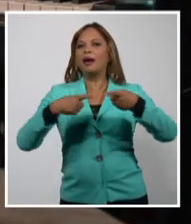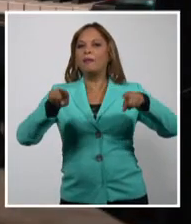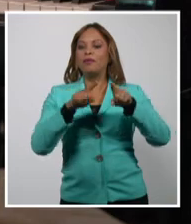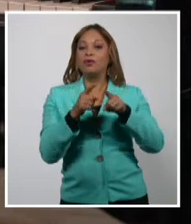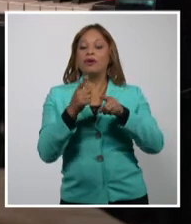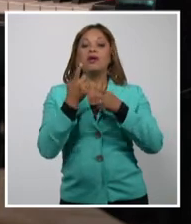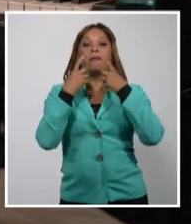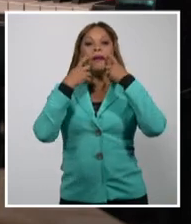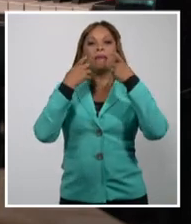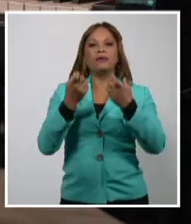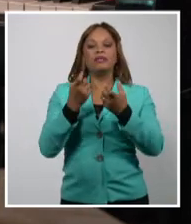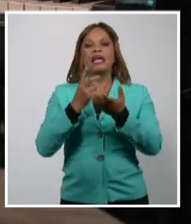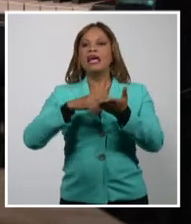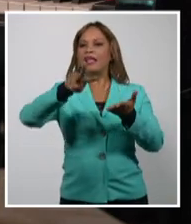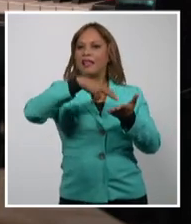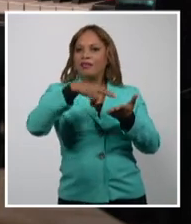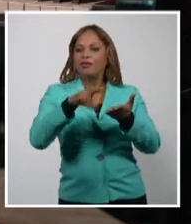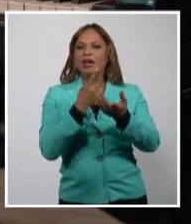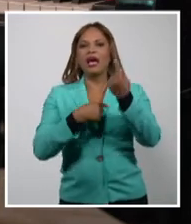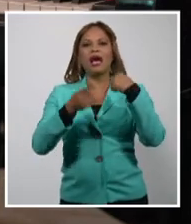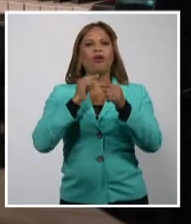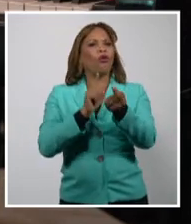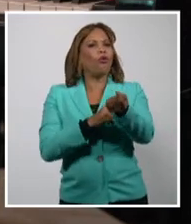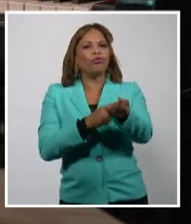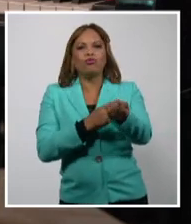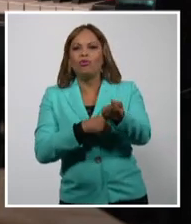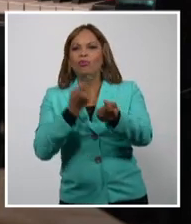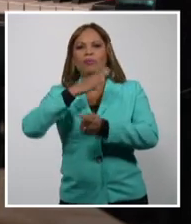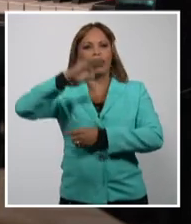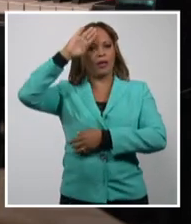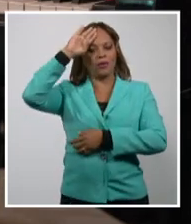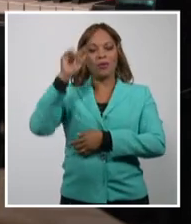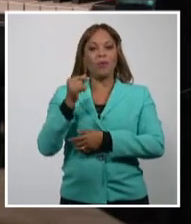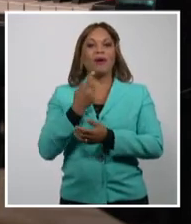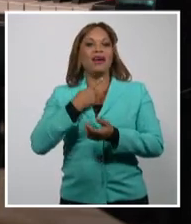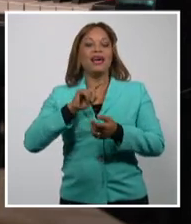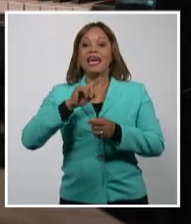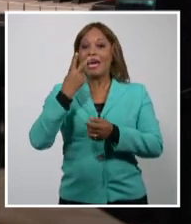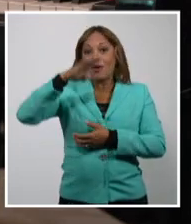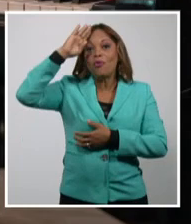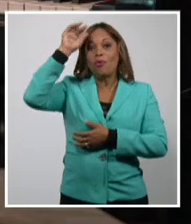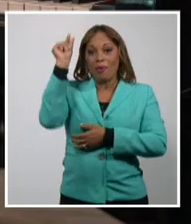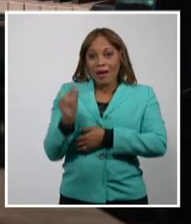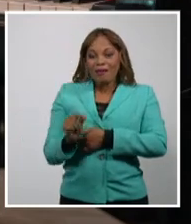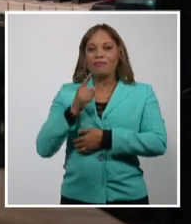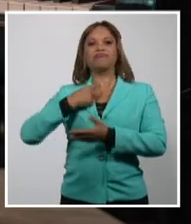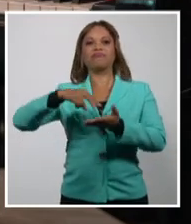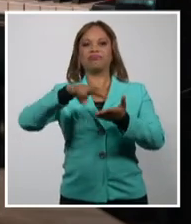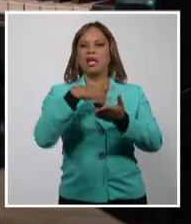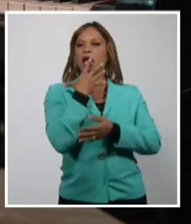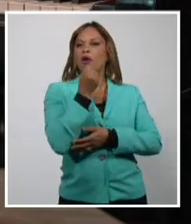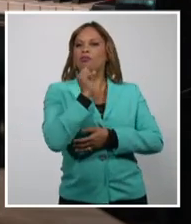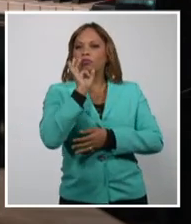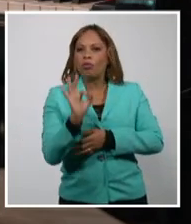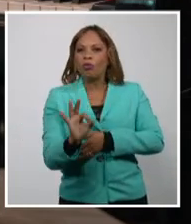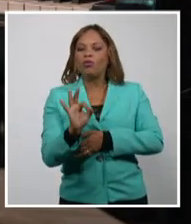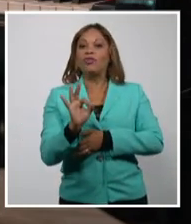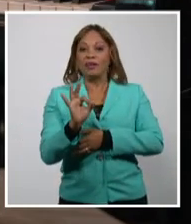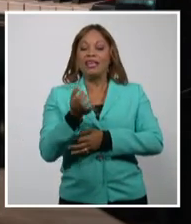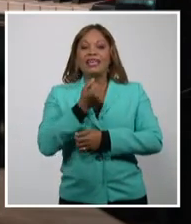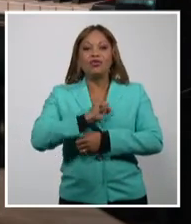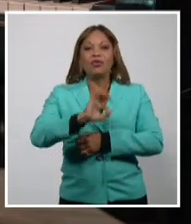danzón es un género bailable, el cubano es bailador. El danzón nace justamente en el año de la nación cubana, de la